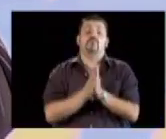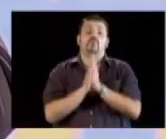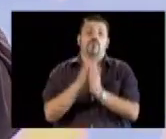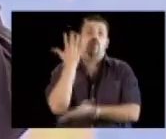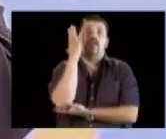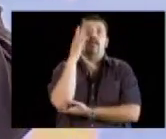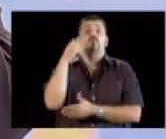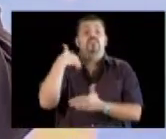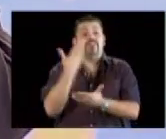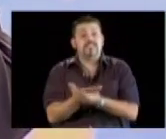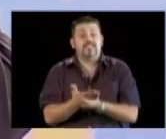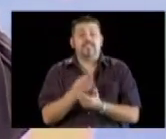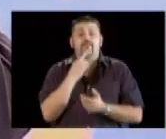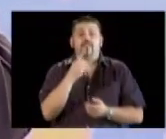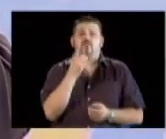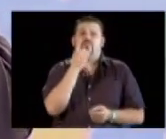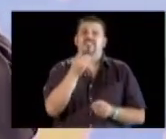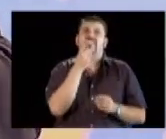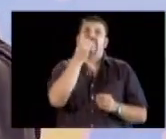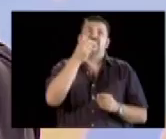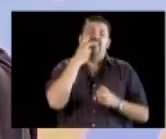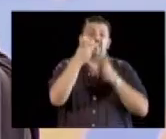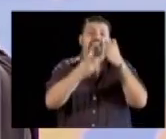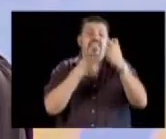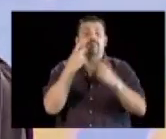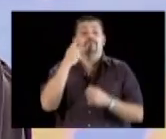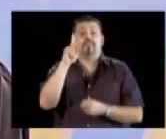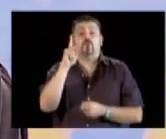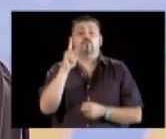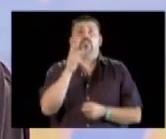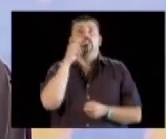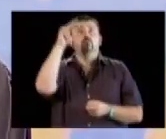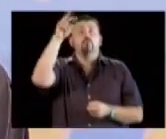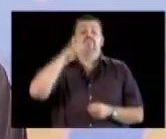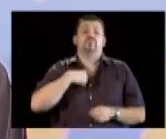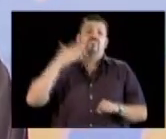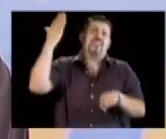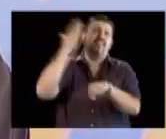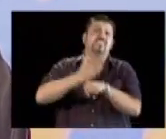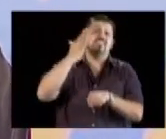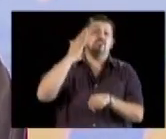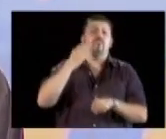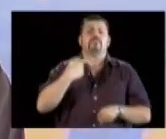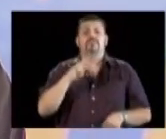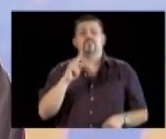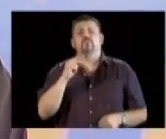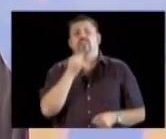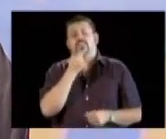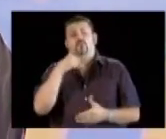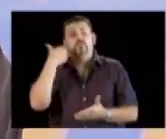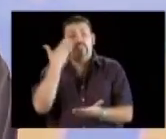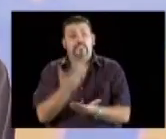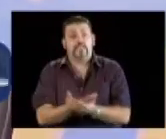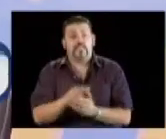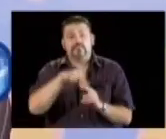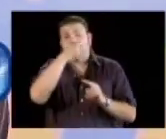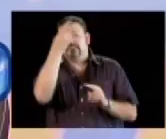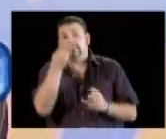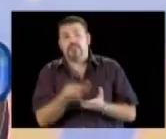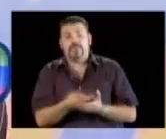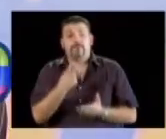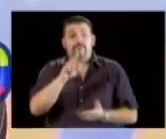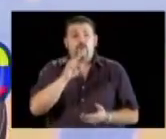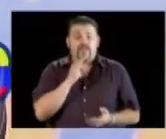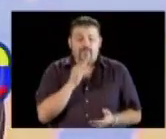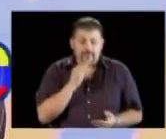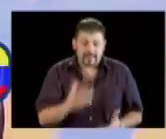caer, empieza a amenazarlo y si te subes te voy a castigar, y se sube, se cae. Y la mamá, en lugar de